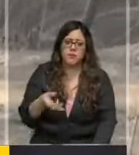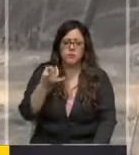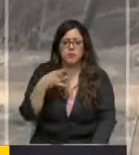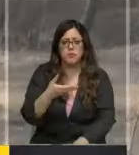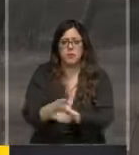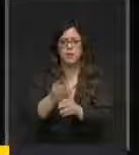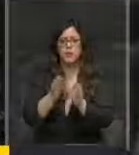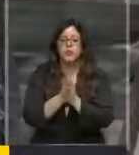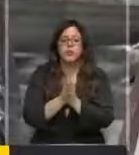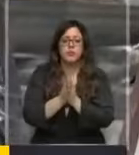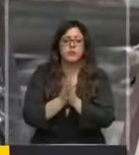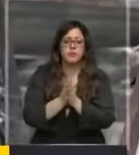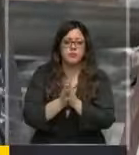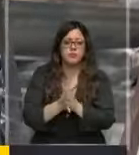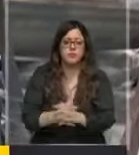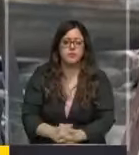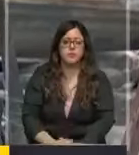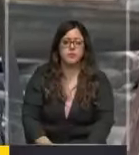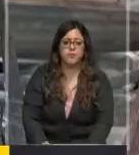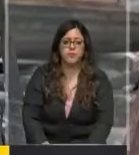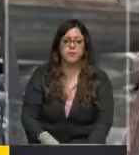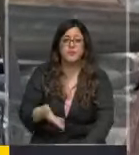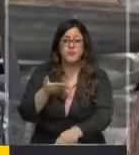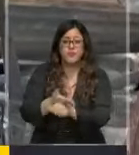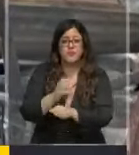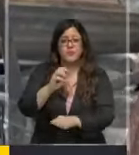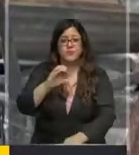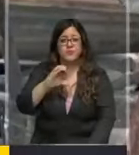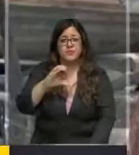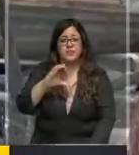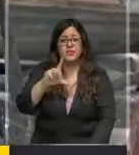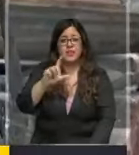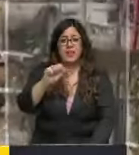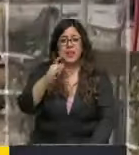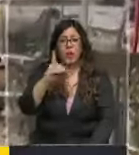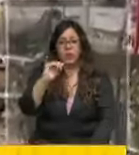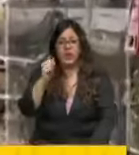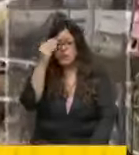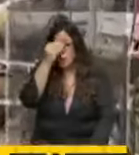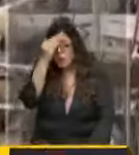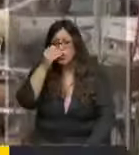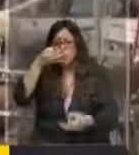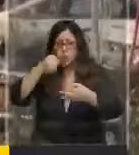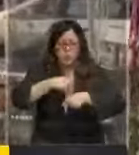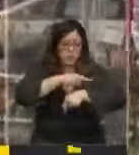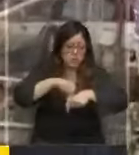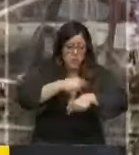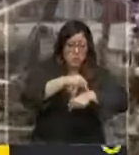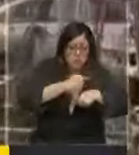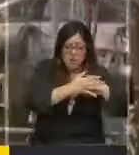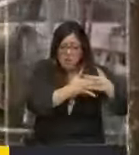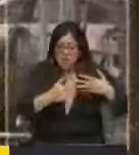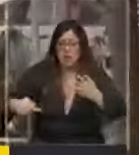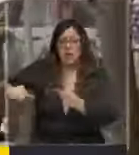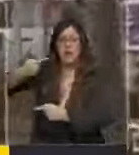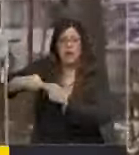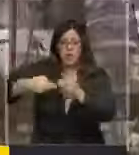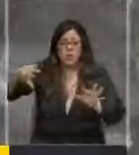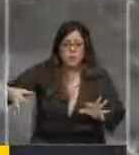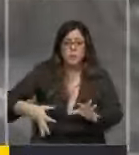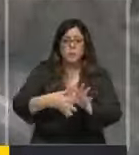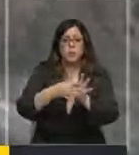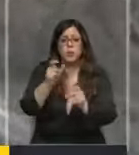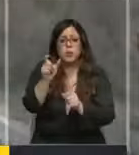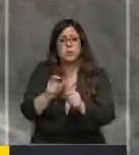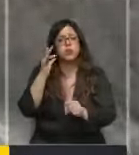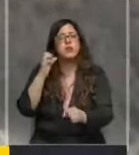pedimos. El llamado desesperado de Claudia, su preocupación es evidente con el correr de las horas. Su historia la vincula con una